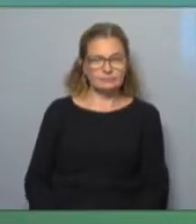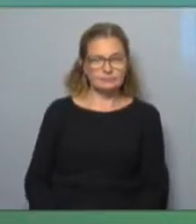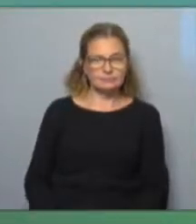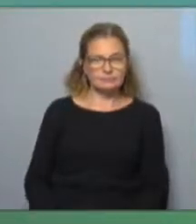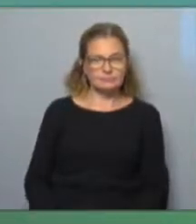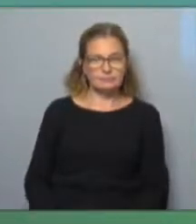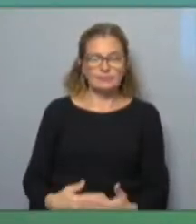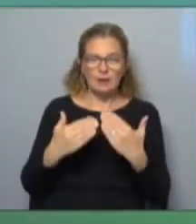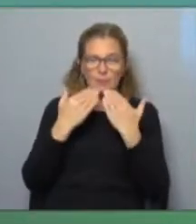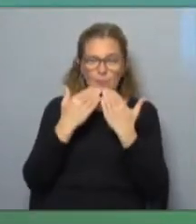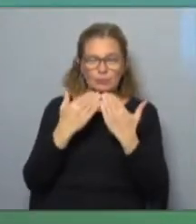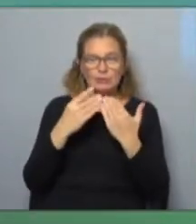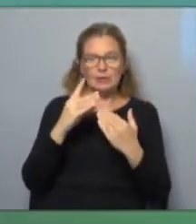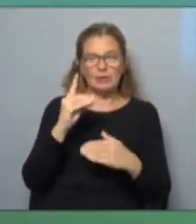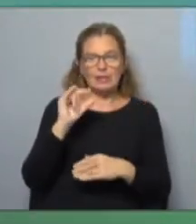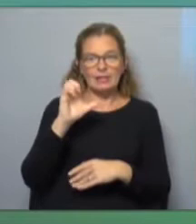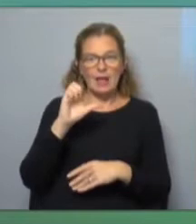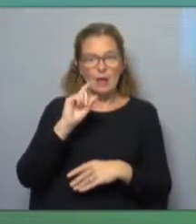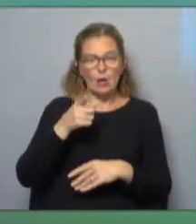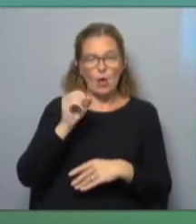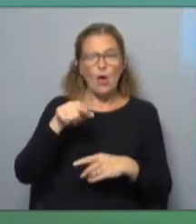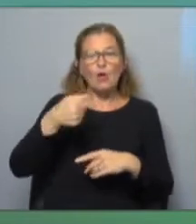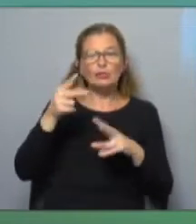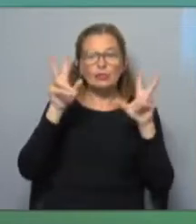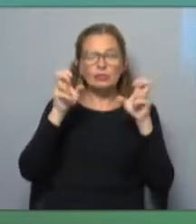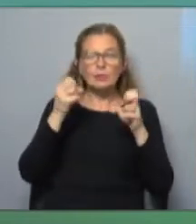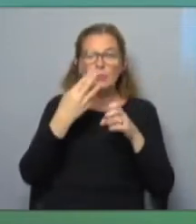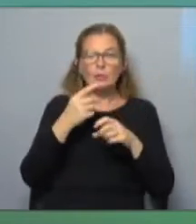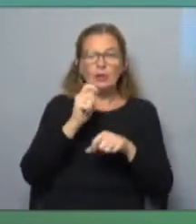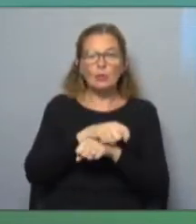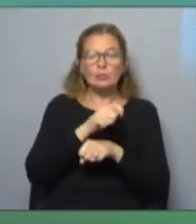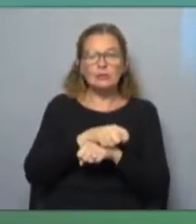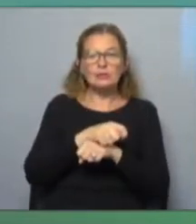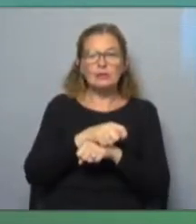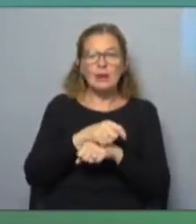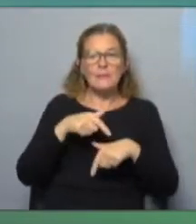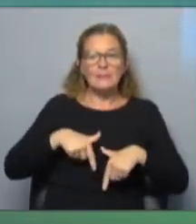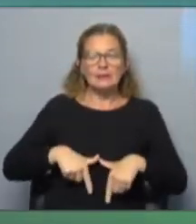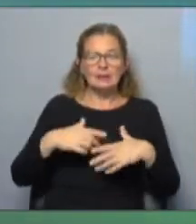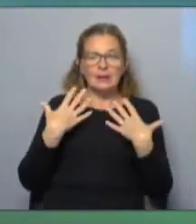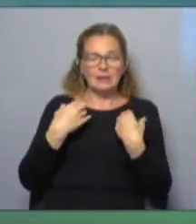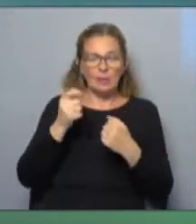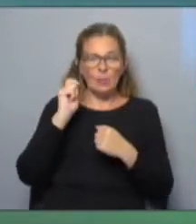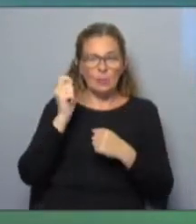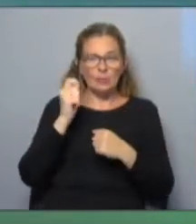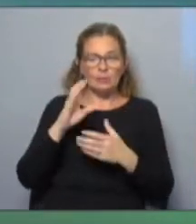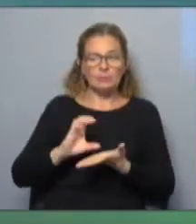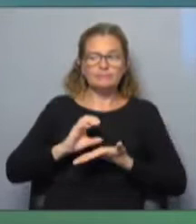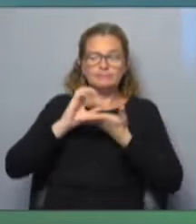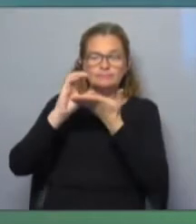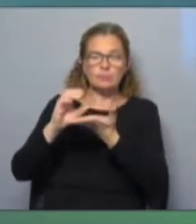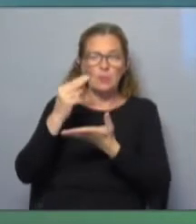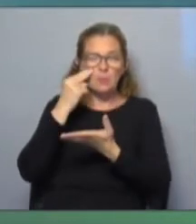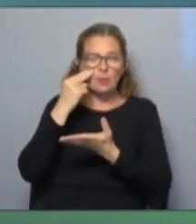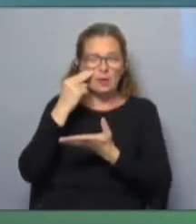Muchas gracias Diego, seguimos con otros asuntos Martín, porque la justicia condenó al Ministerio de Salud Pública a indemnizar por daño